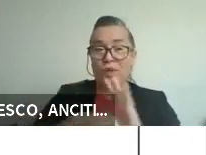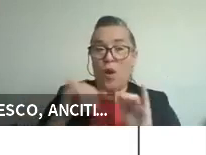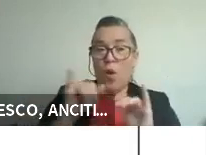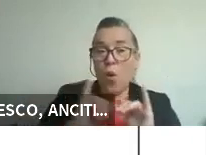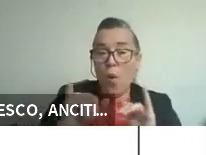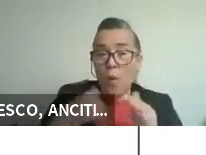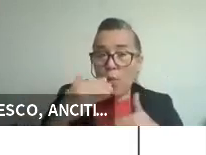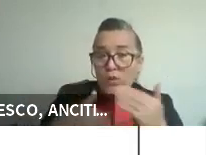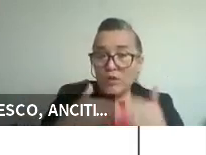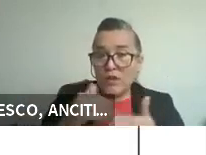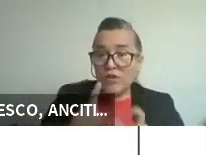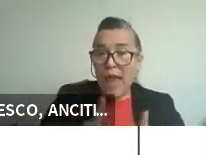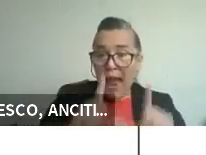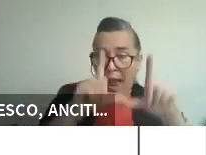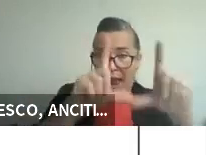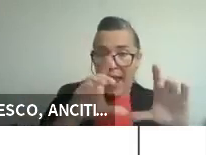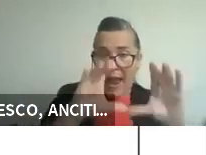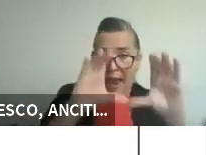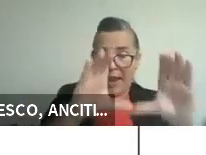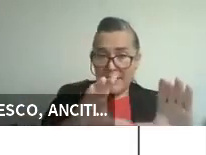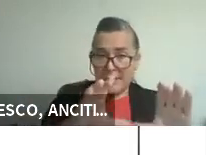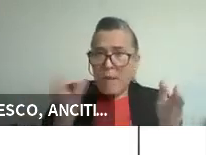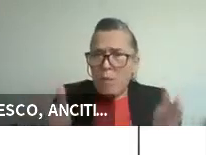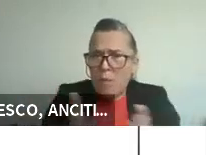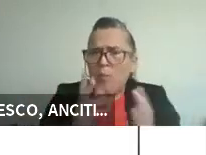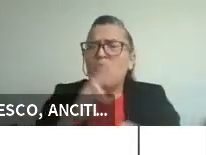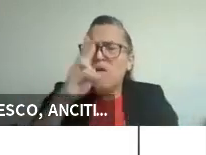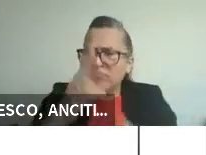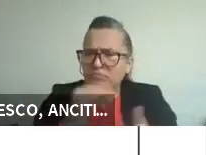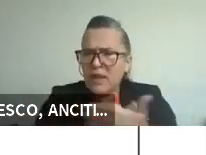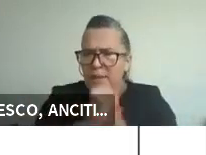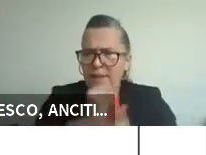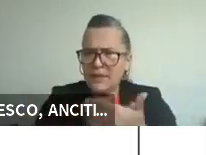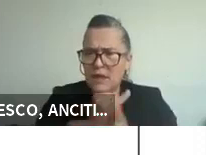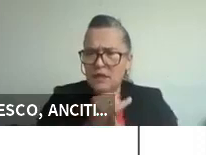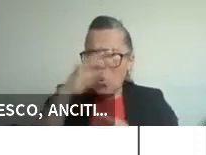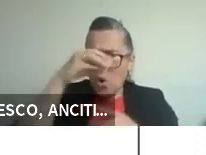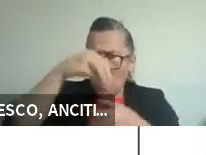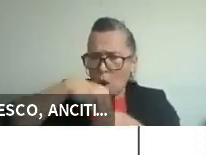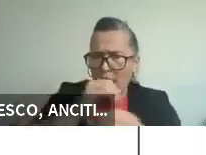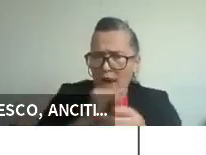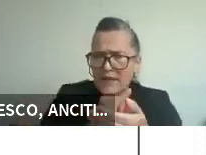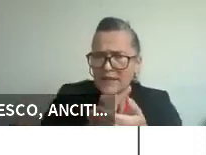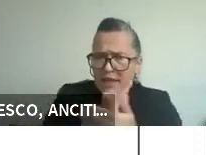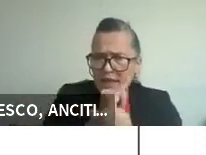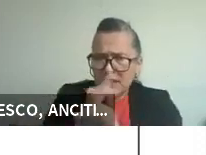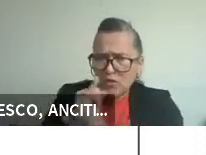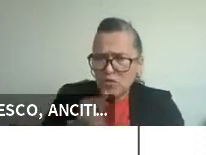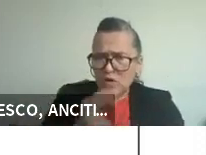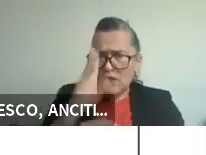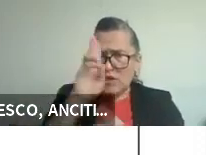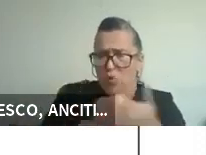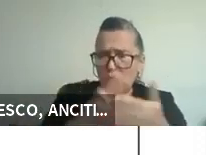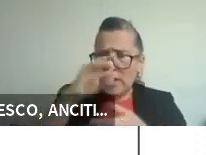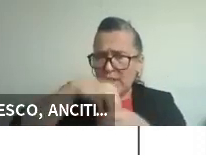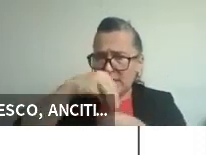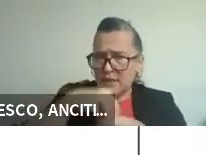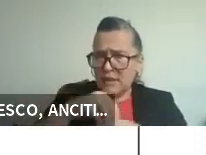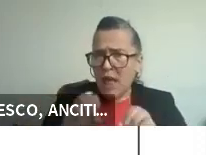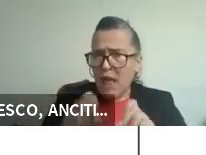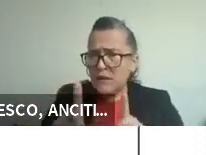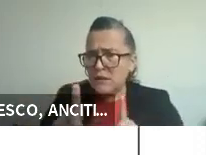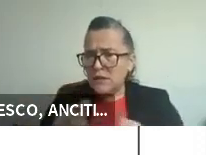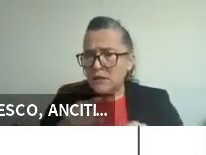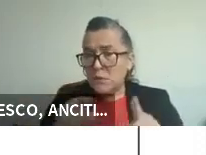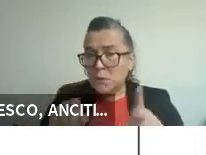procesos de acreditación se está promoviendo realmente la investigación en las instituciones y universidades académicas y